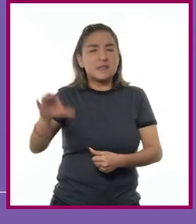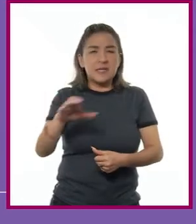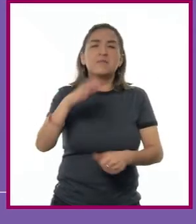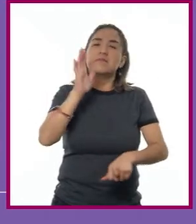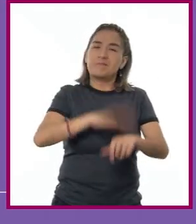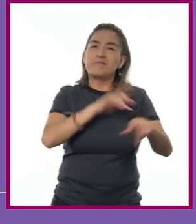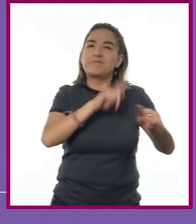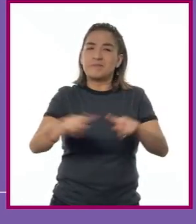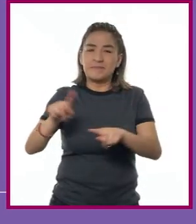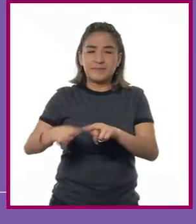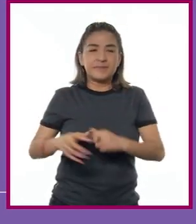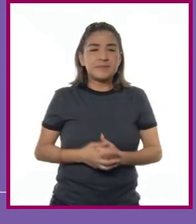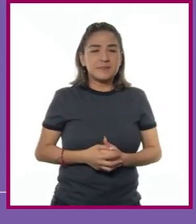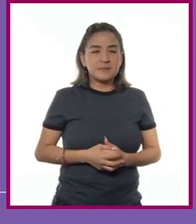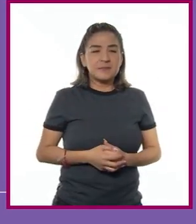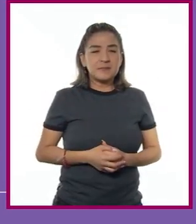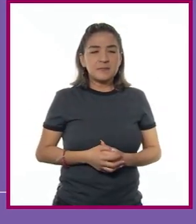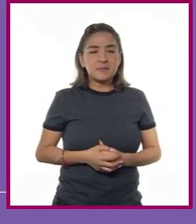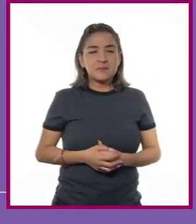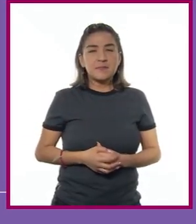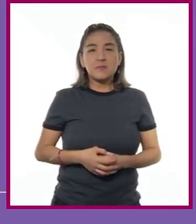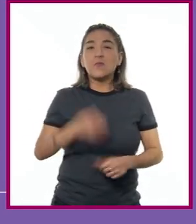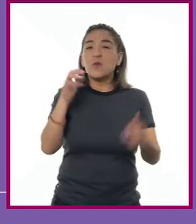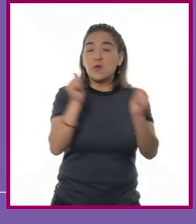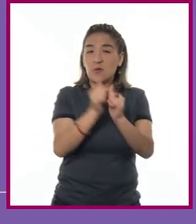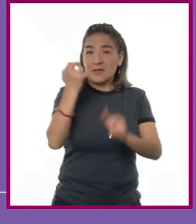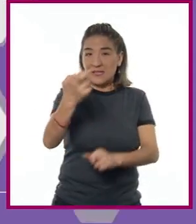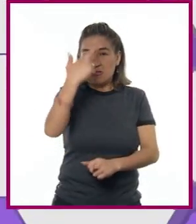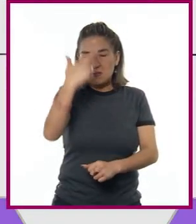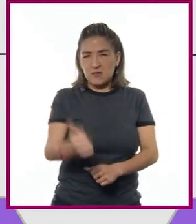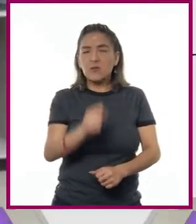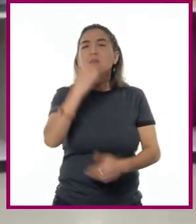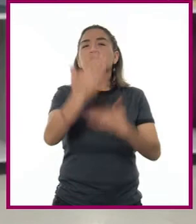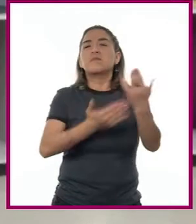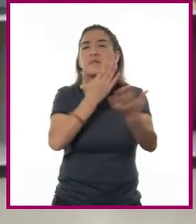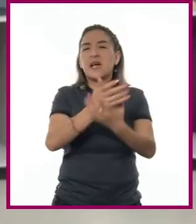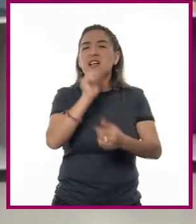otros. Con ellas se persiguen 4 propósitos.